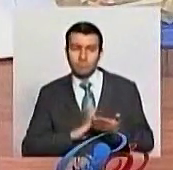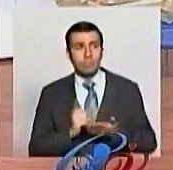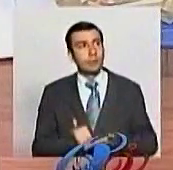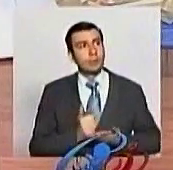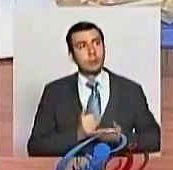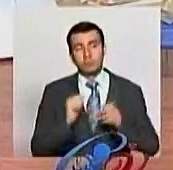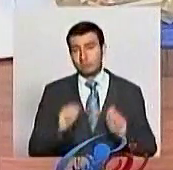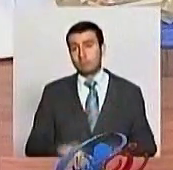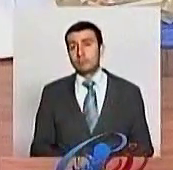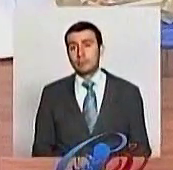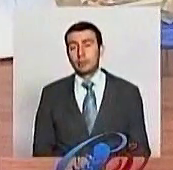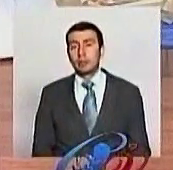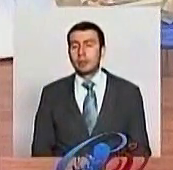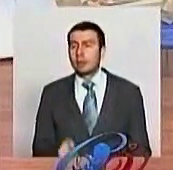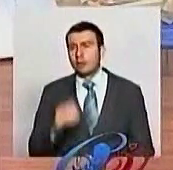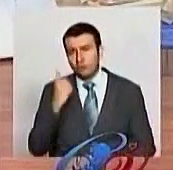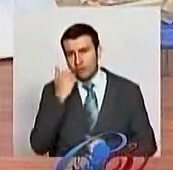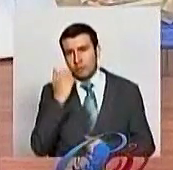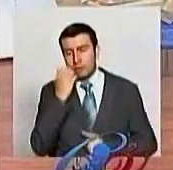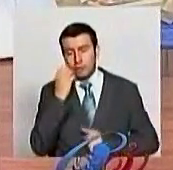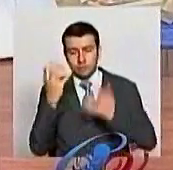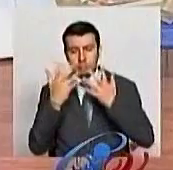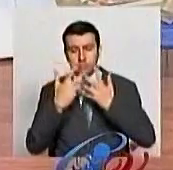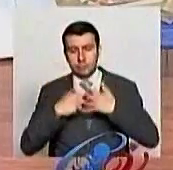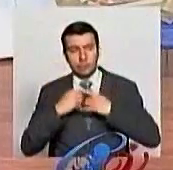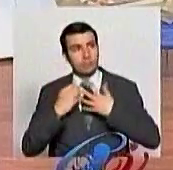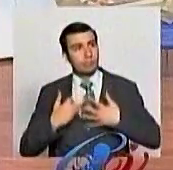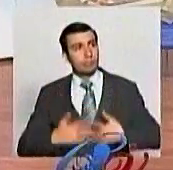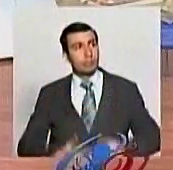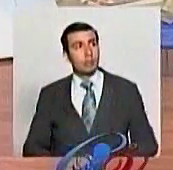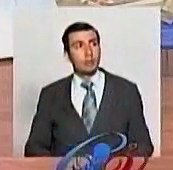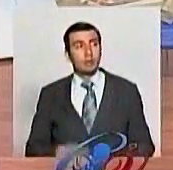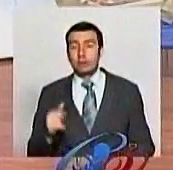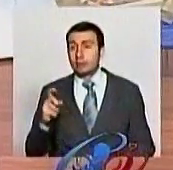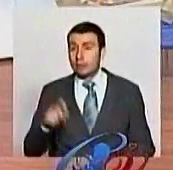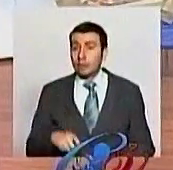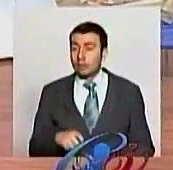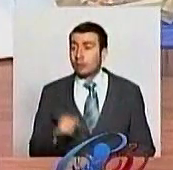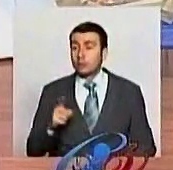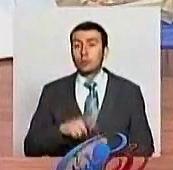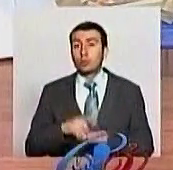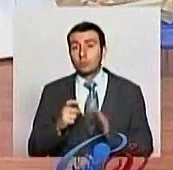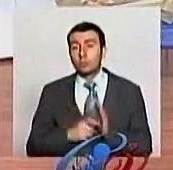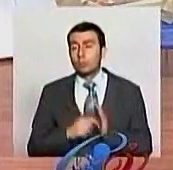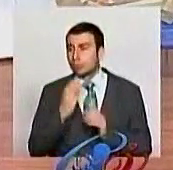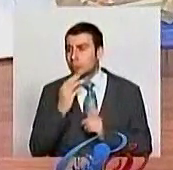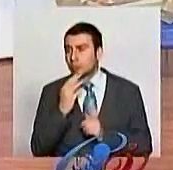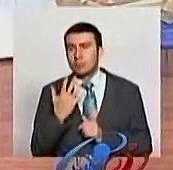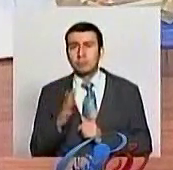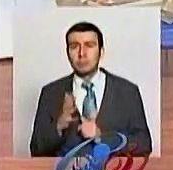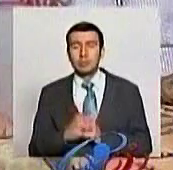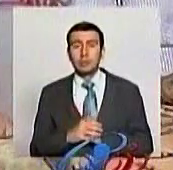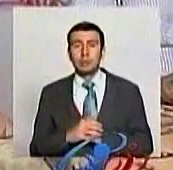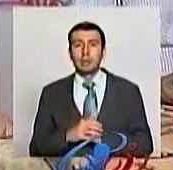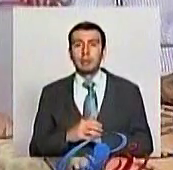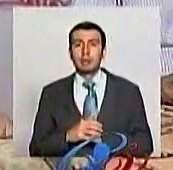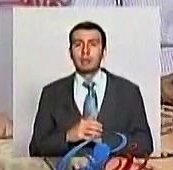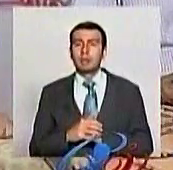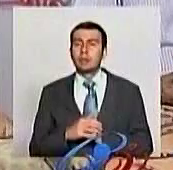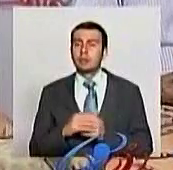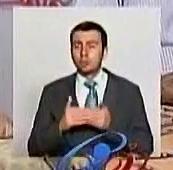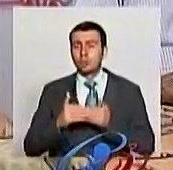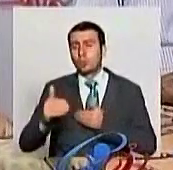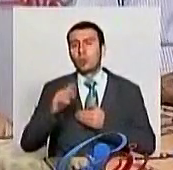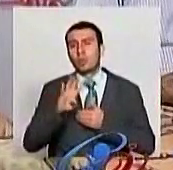enfermedad cardiovascular. Uno se debe hacer un electrocardiograma por lo menos después de los 45 años,